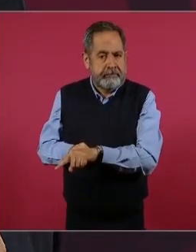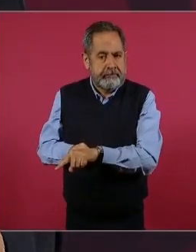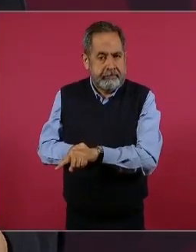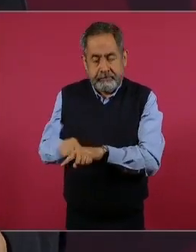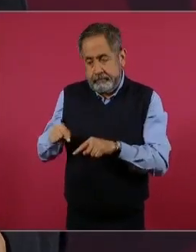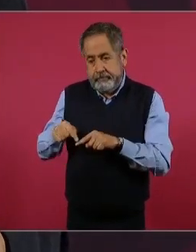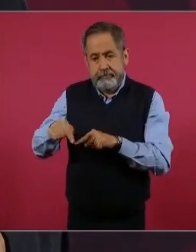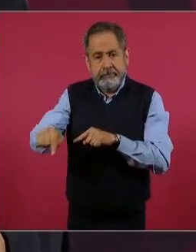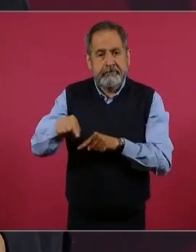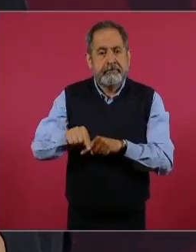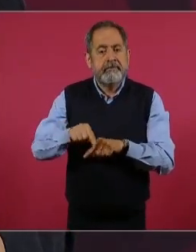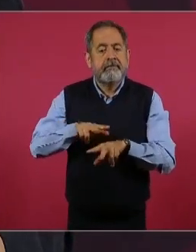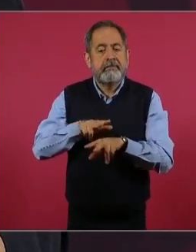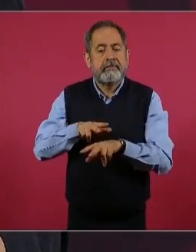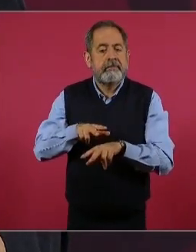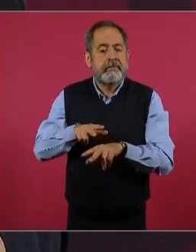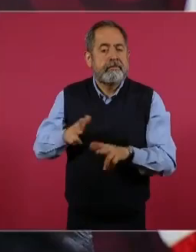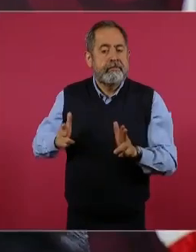concluir el tren de carga